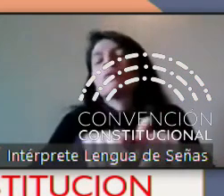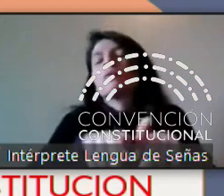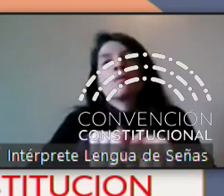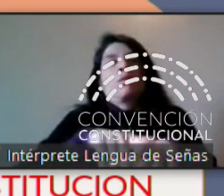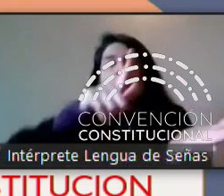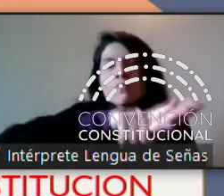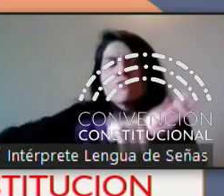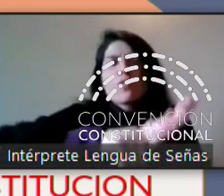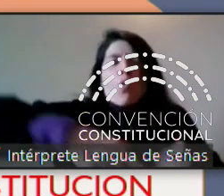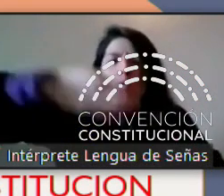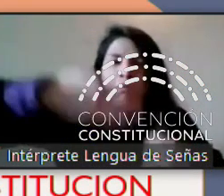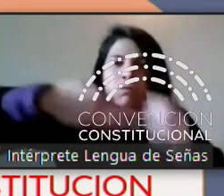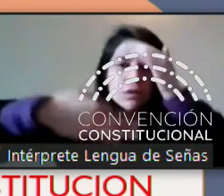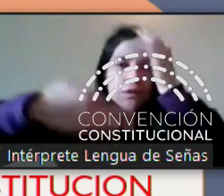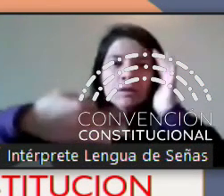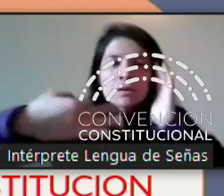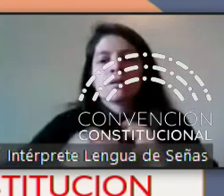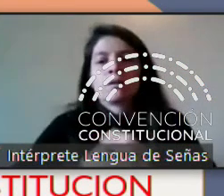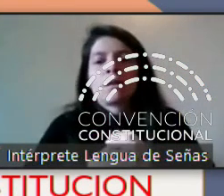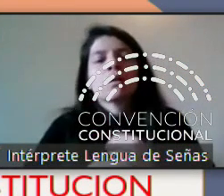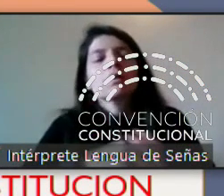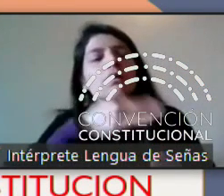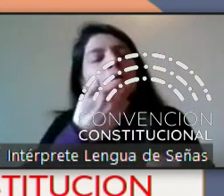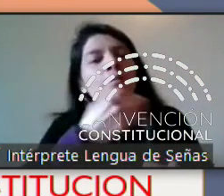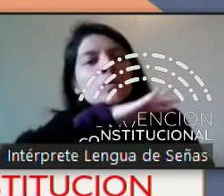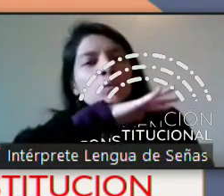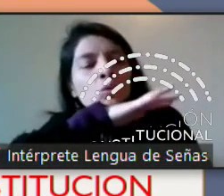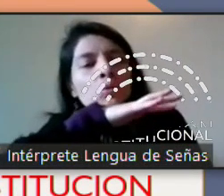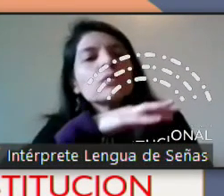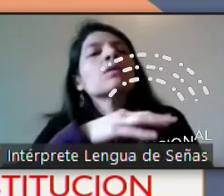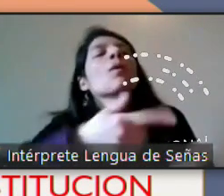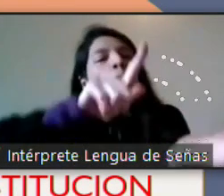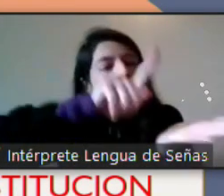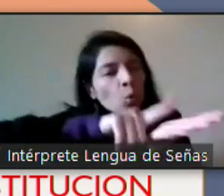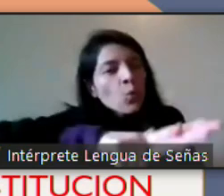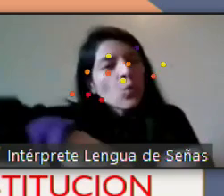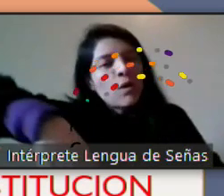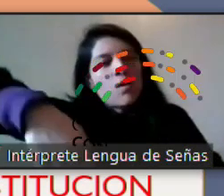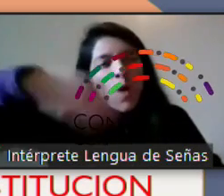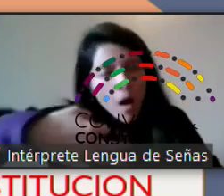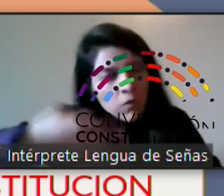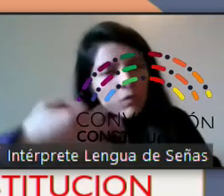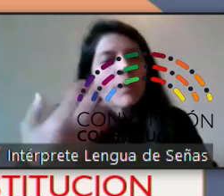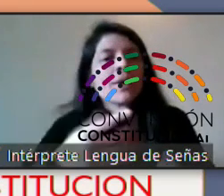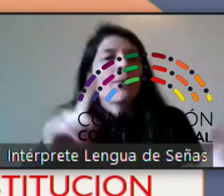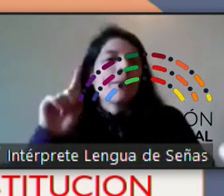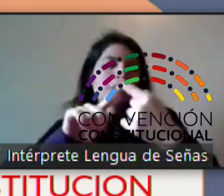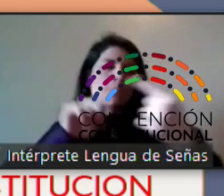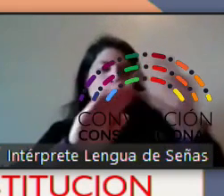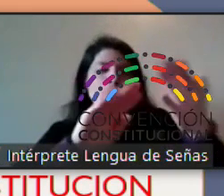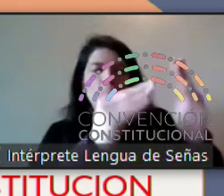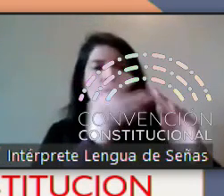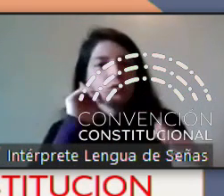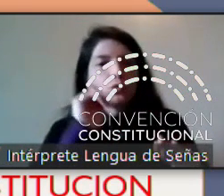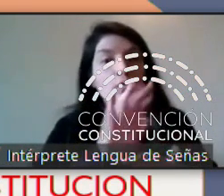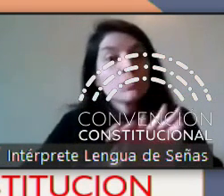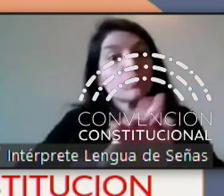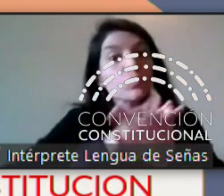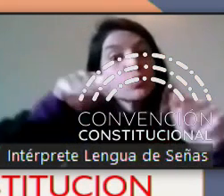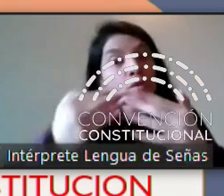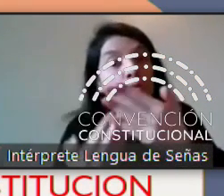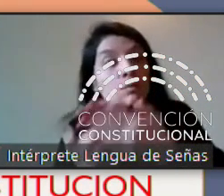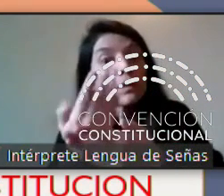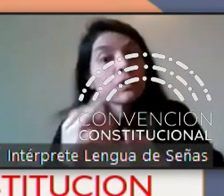¿cierto? Que se utilice como lengua oficial para la participación de la comunidad sorda. Por ejemplo, esta mañana yo estuve en